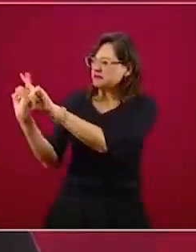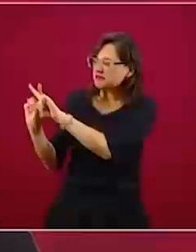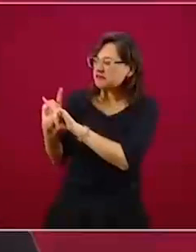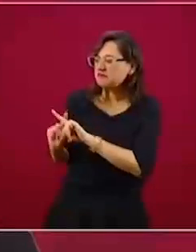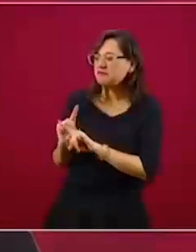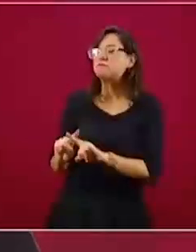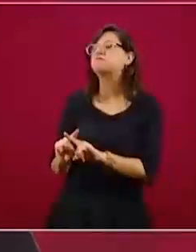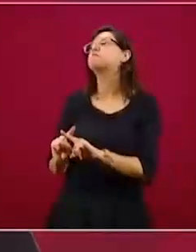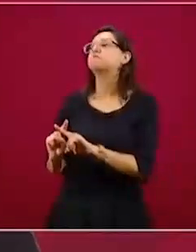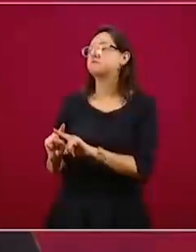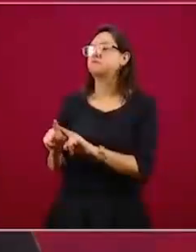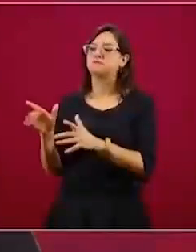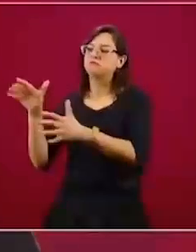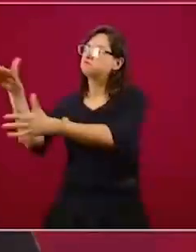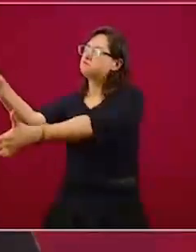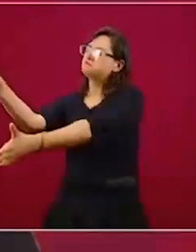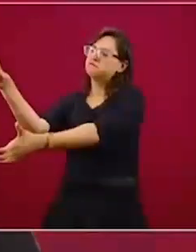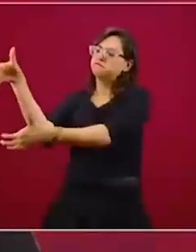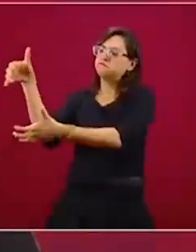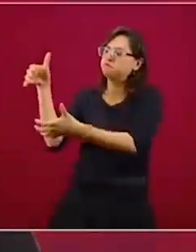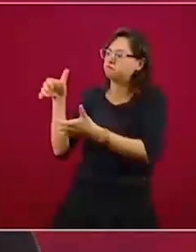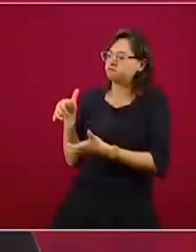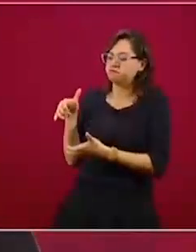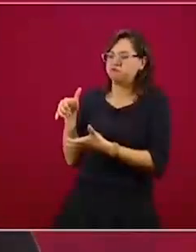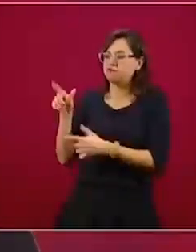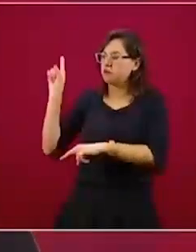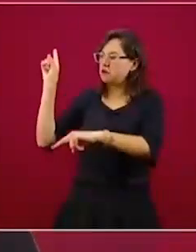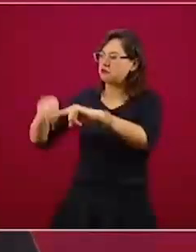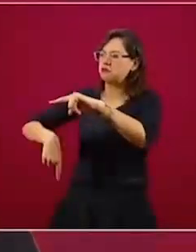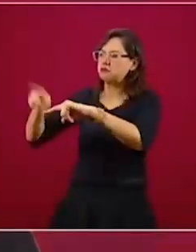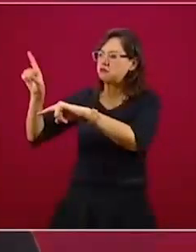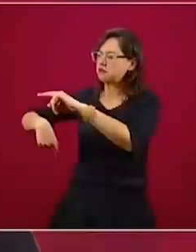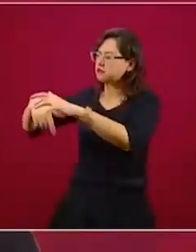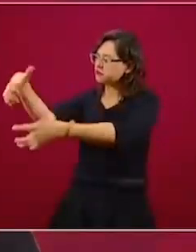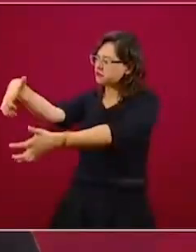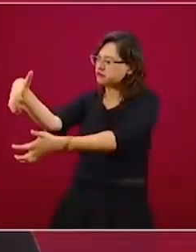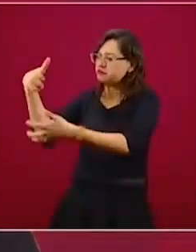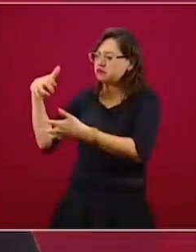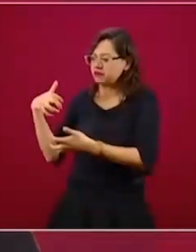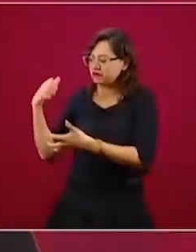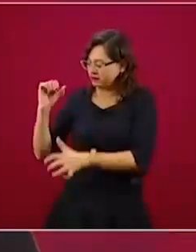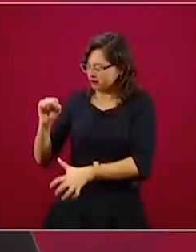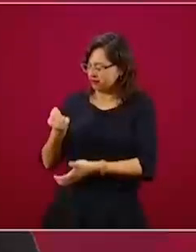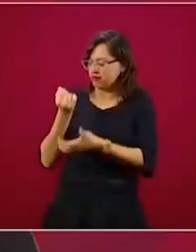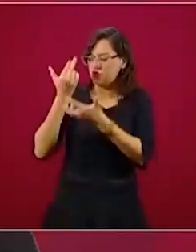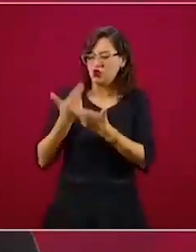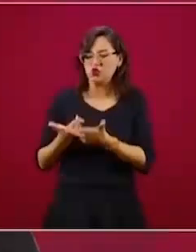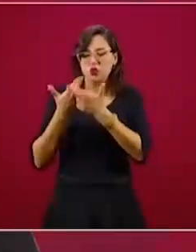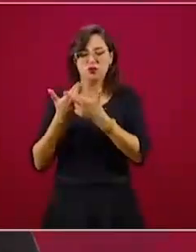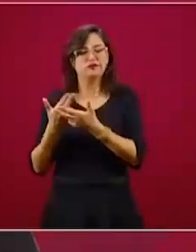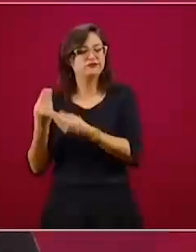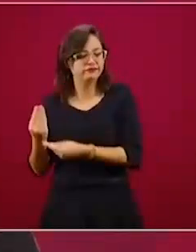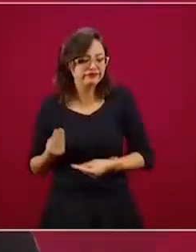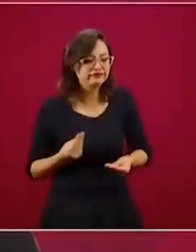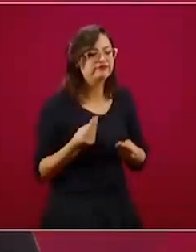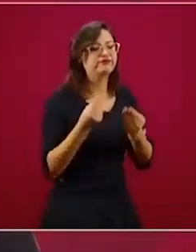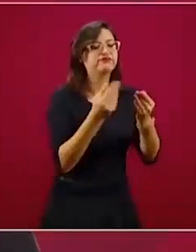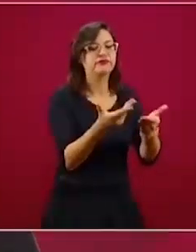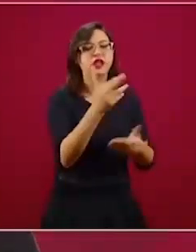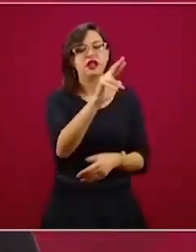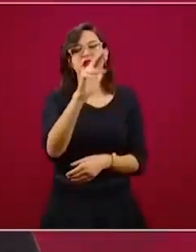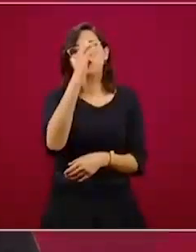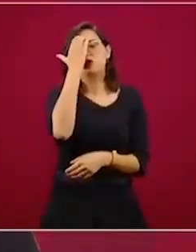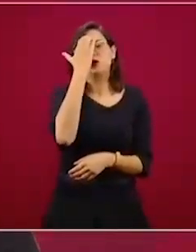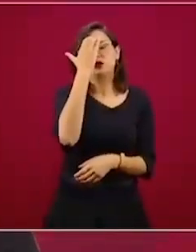apoyar con los recursos para reconocer la labor heroica de nuestros médicos y de nuestras enfermeras, que son un